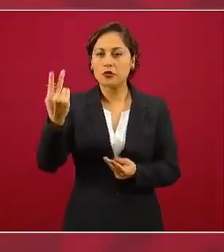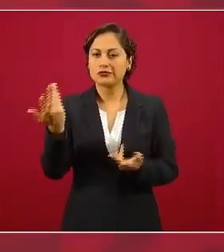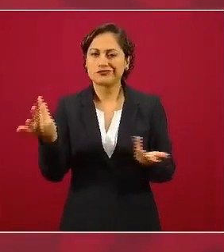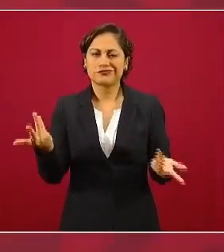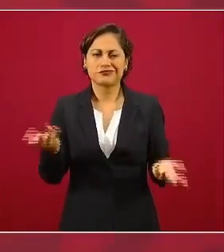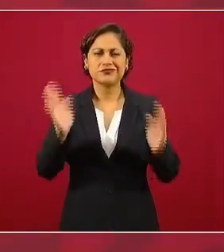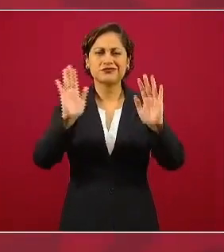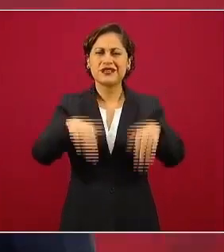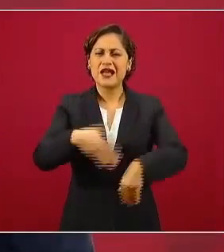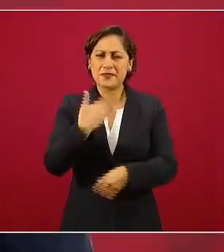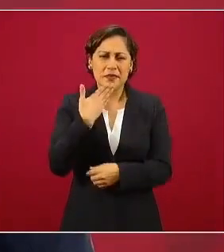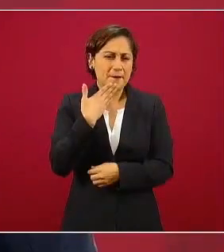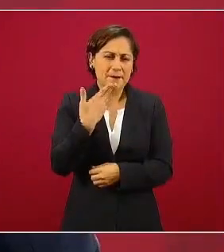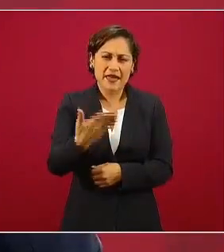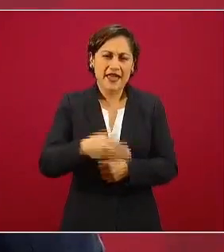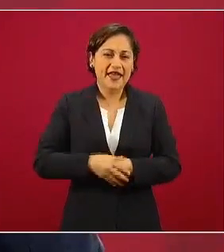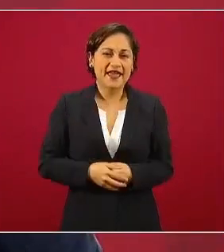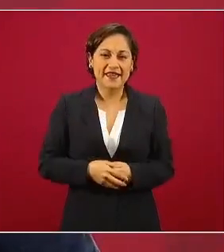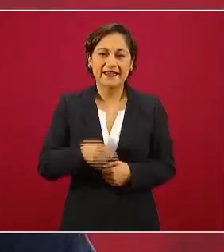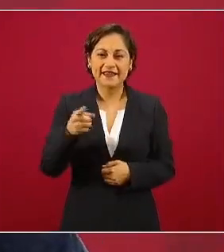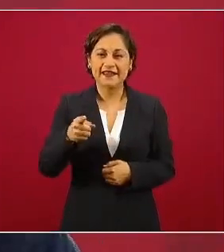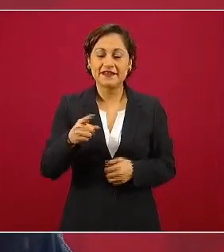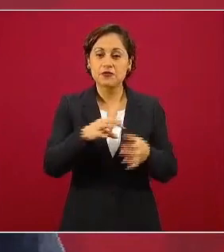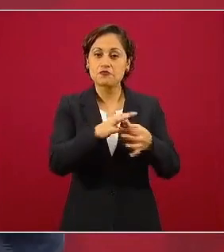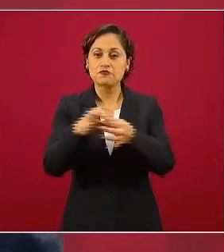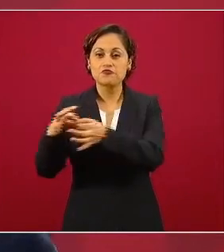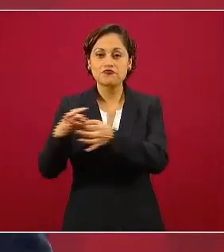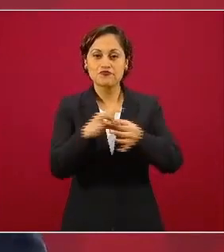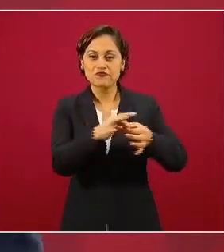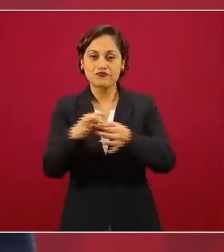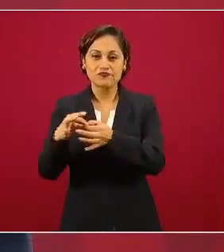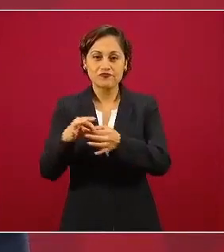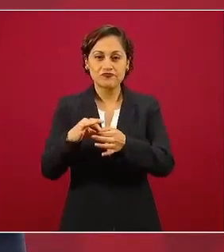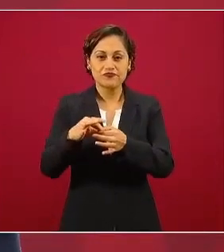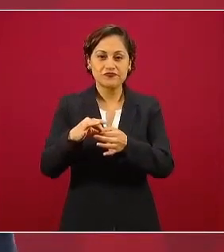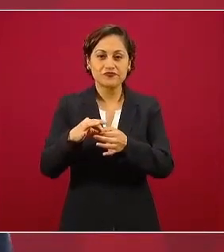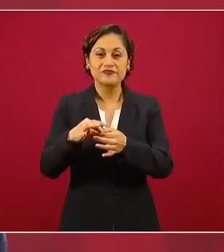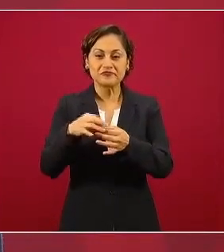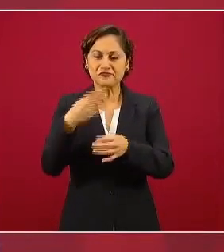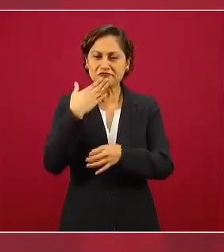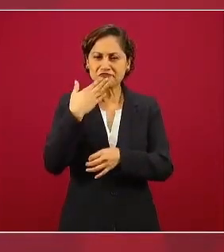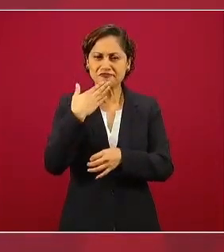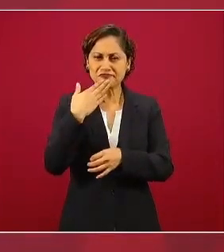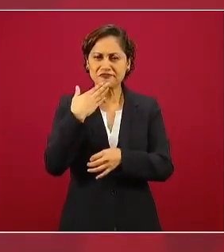Uno es nado sincronizado y el otro es nado de multitudes.